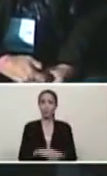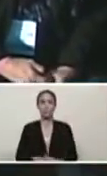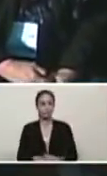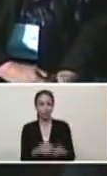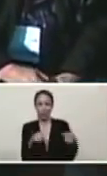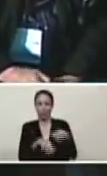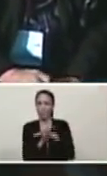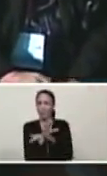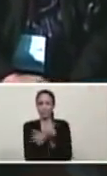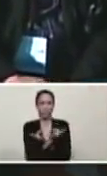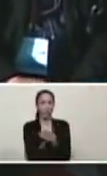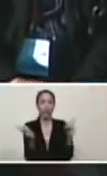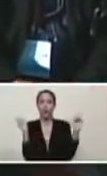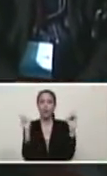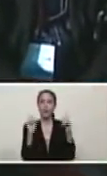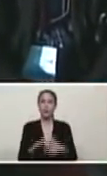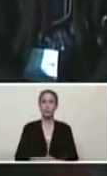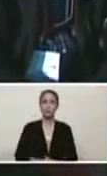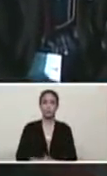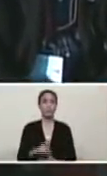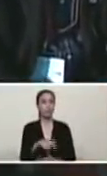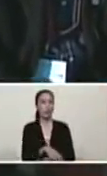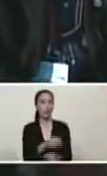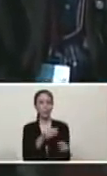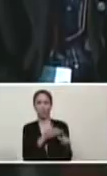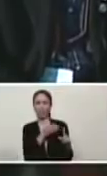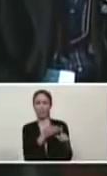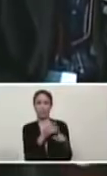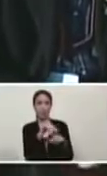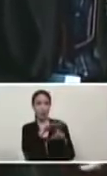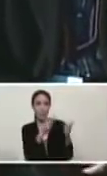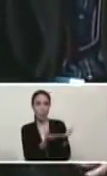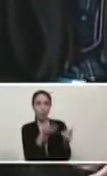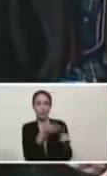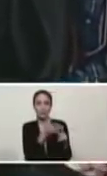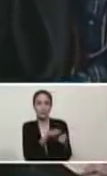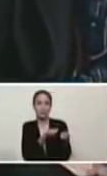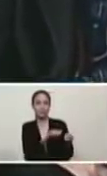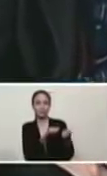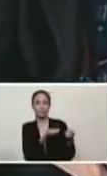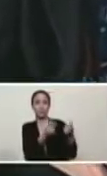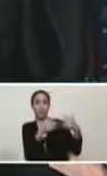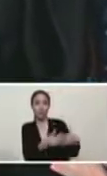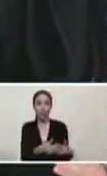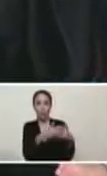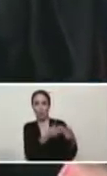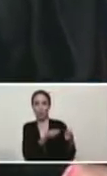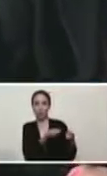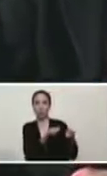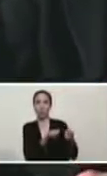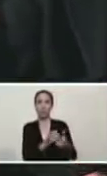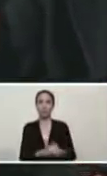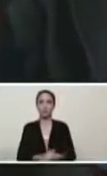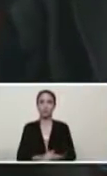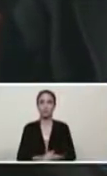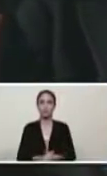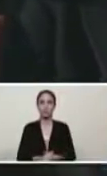un país libre, por la persecución mundial, la presión del imperio norteamericano.